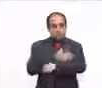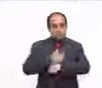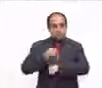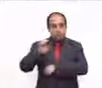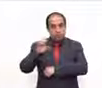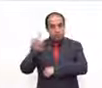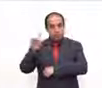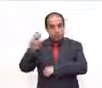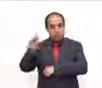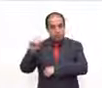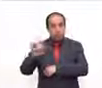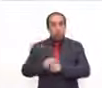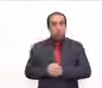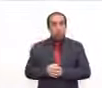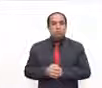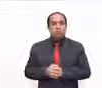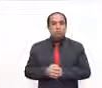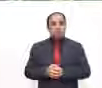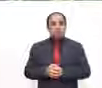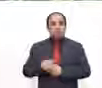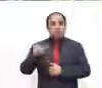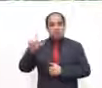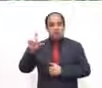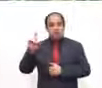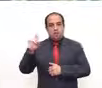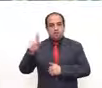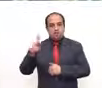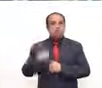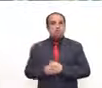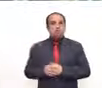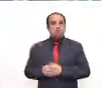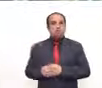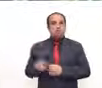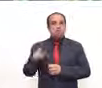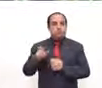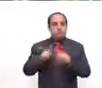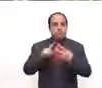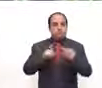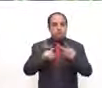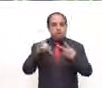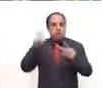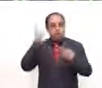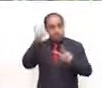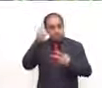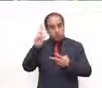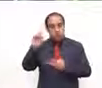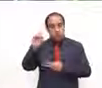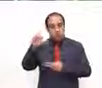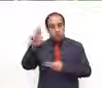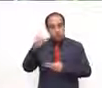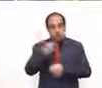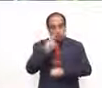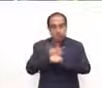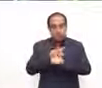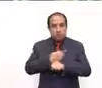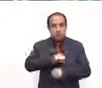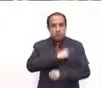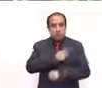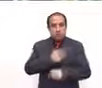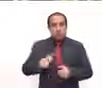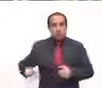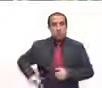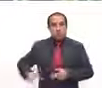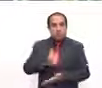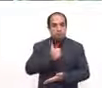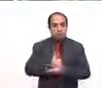Eduardo Clark, de ADIP, y la doctora Oliva, secretaria de Salud del Gobierno de la Ciudad.